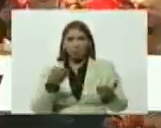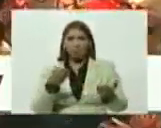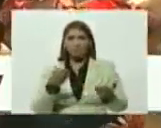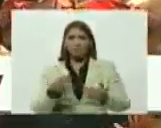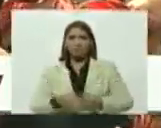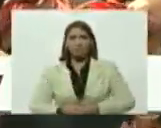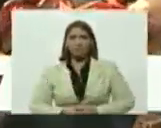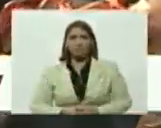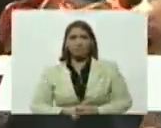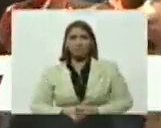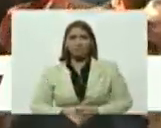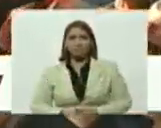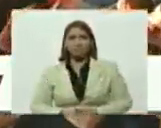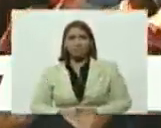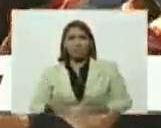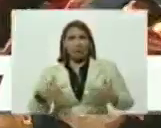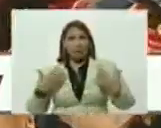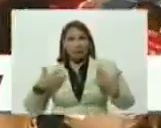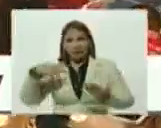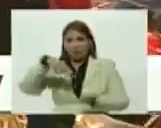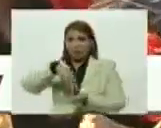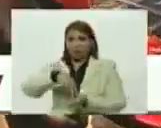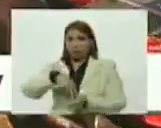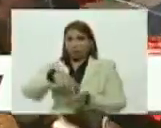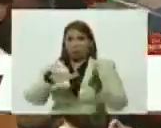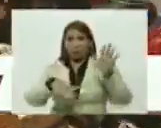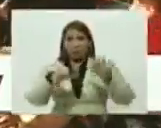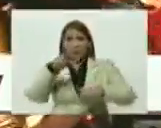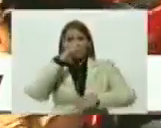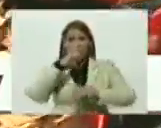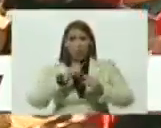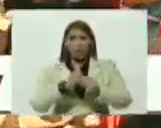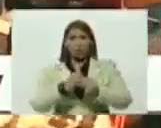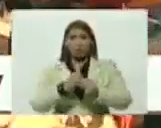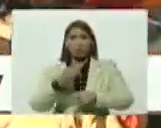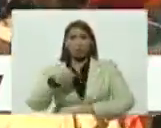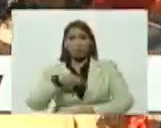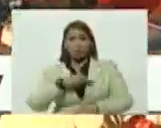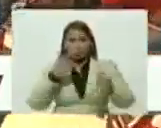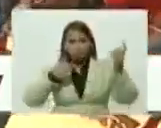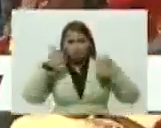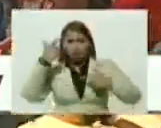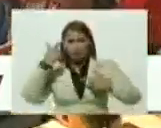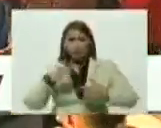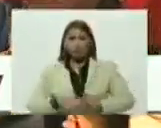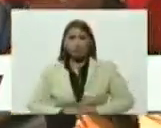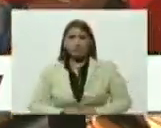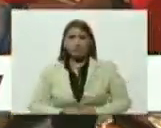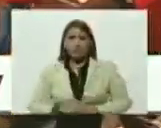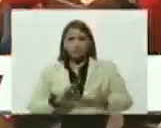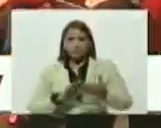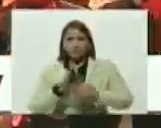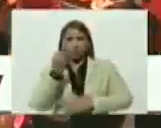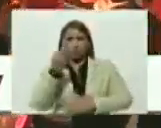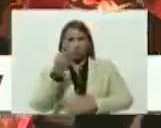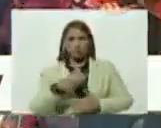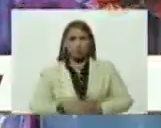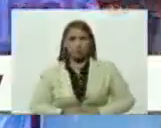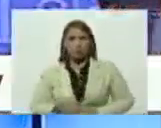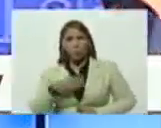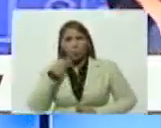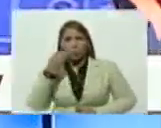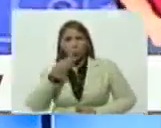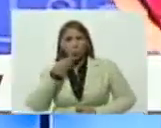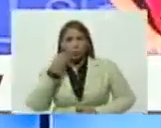altivo, alegres, los 13 años que nuestro comandante Hugo Chávez fundó la juventud